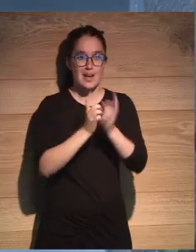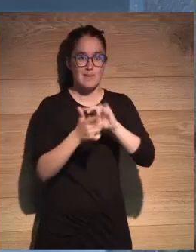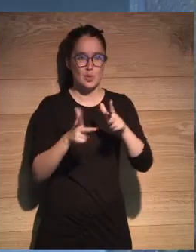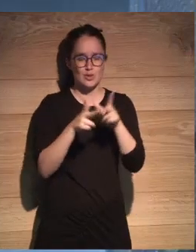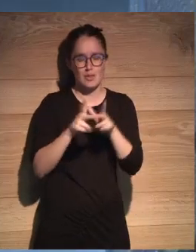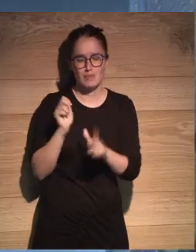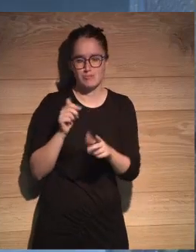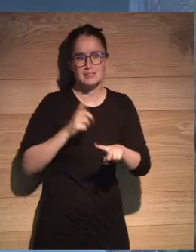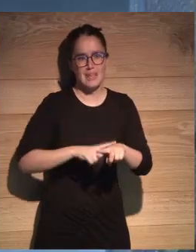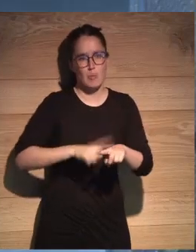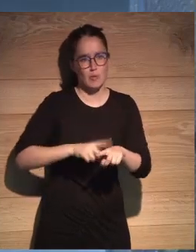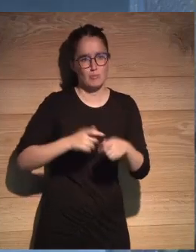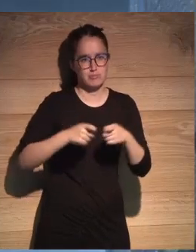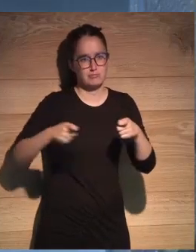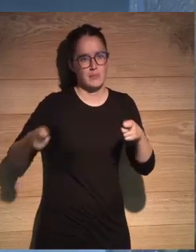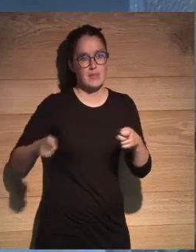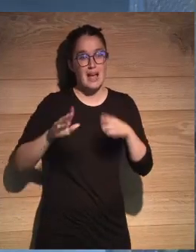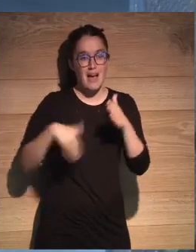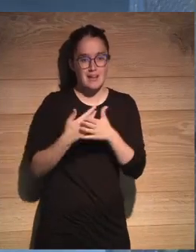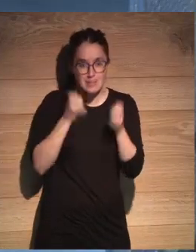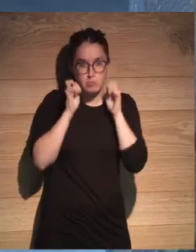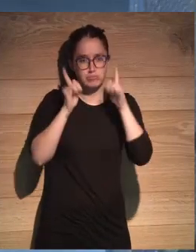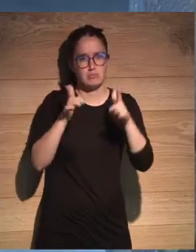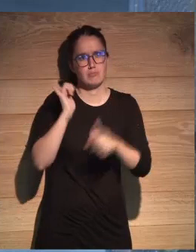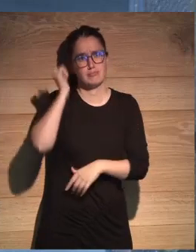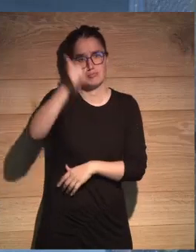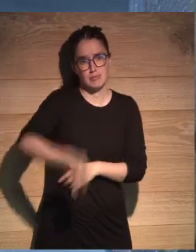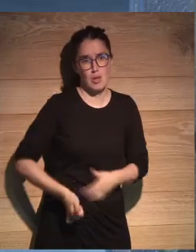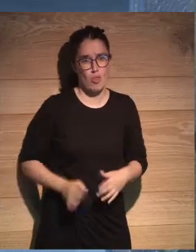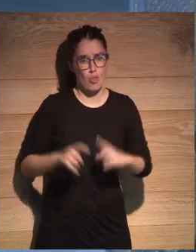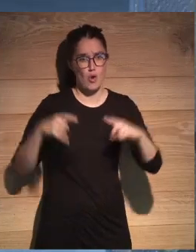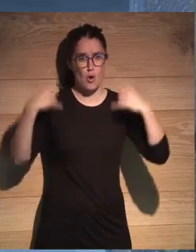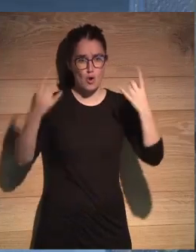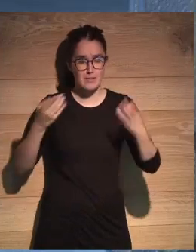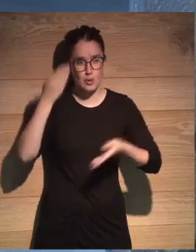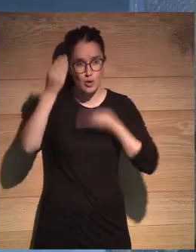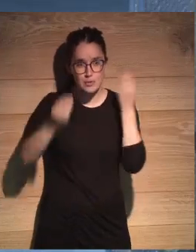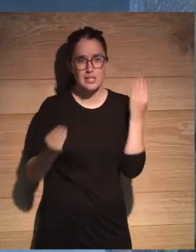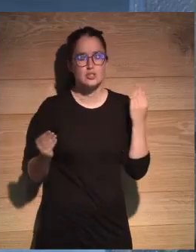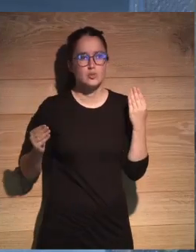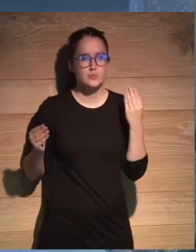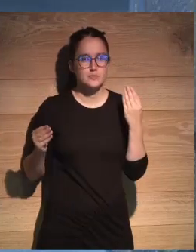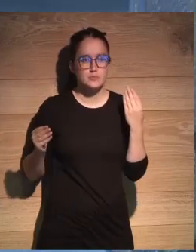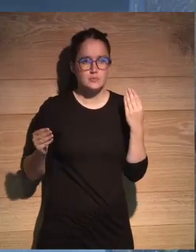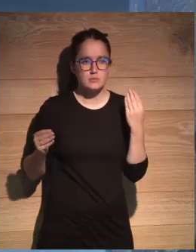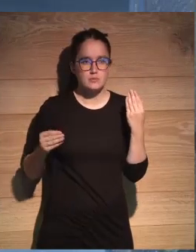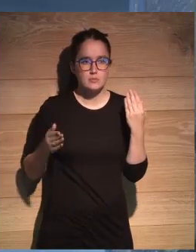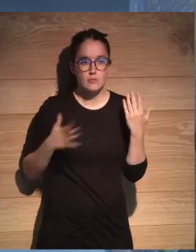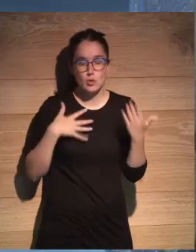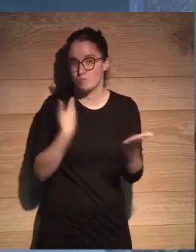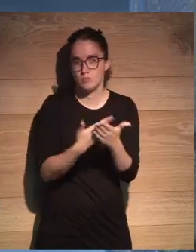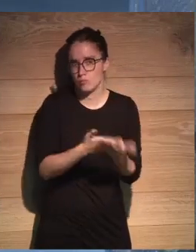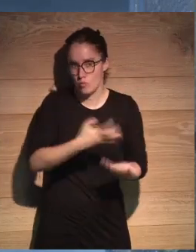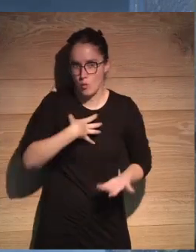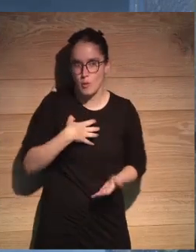mucho tiempo, y más tiempo lleva aún verlo. Pero yo pienso que, no tengo forma de